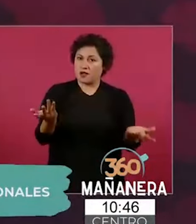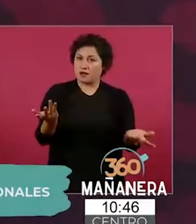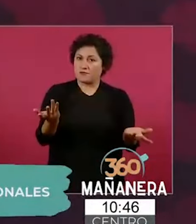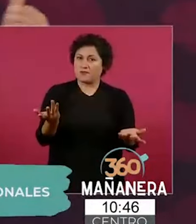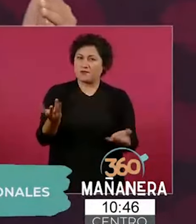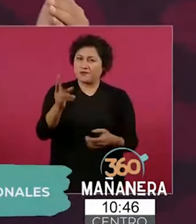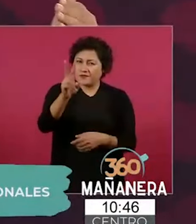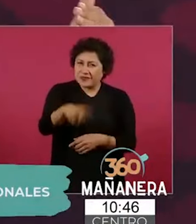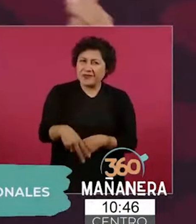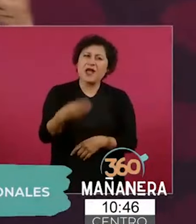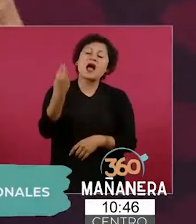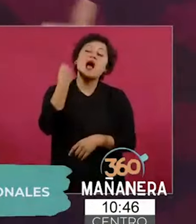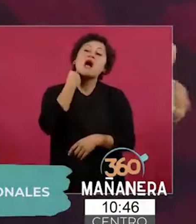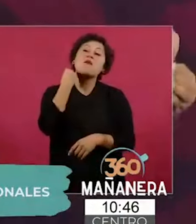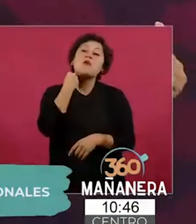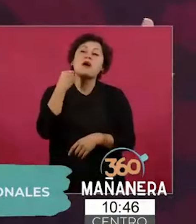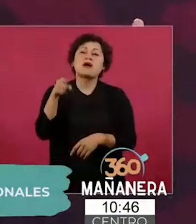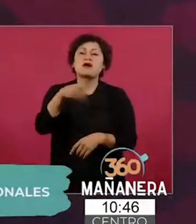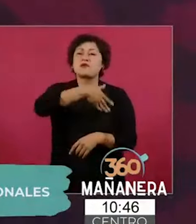ni siquiera